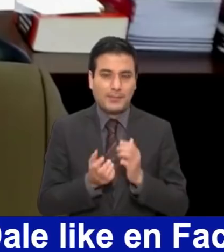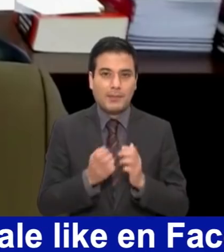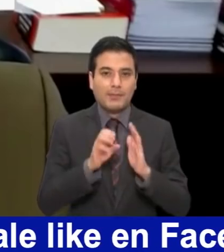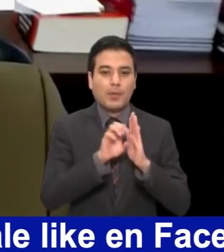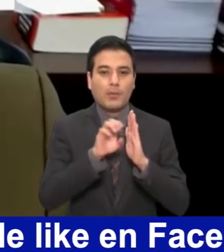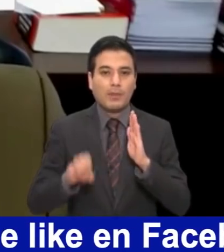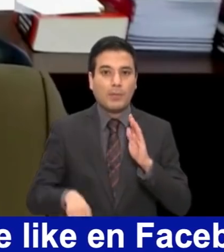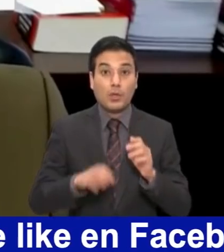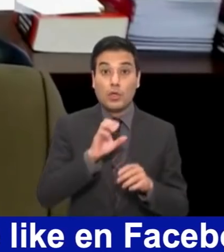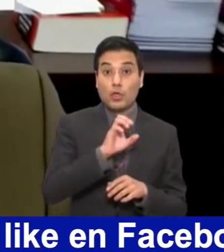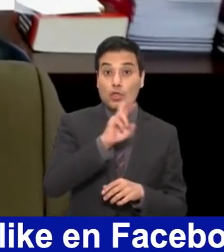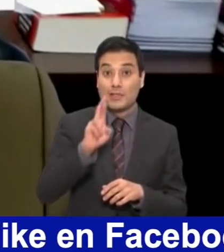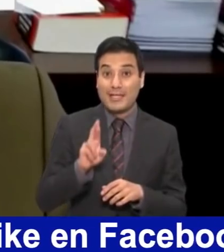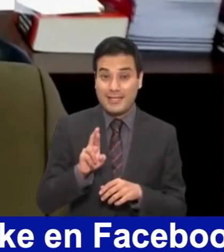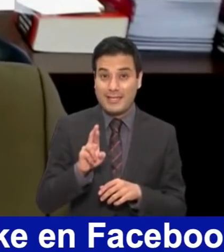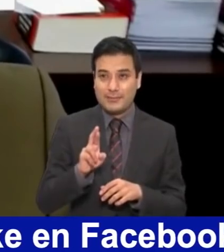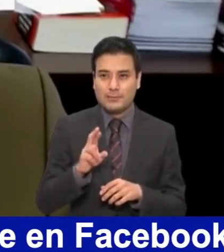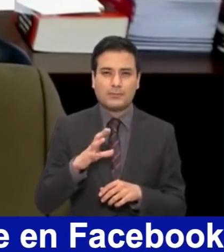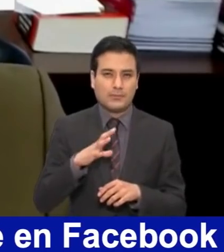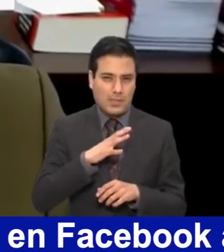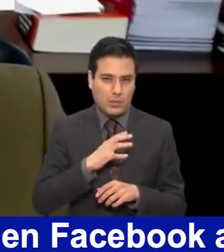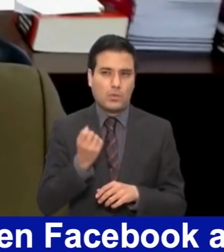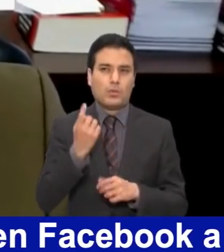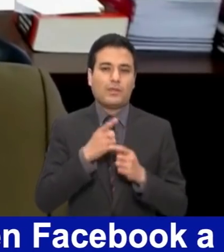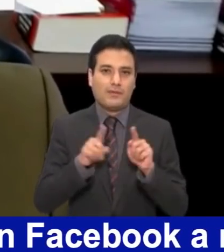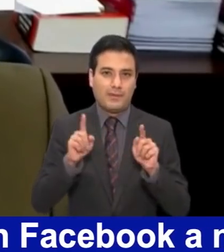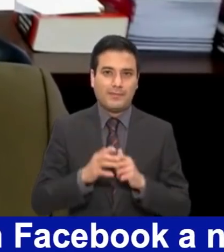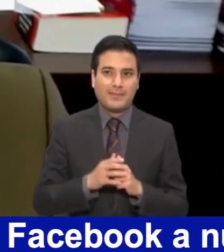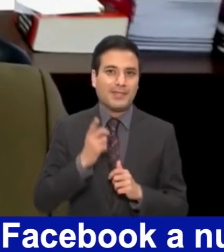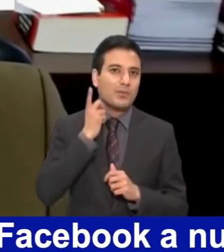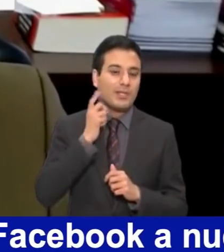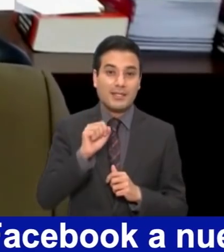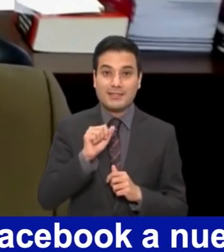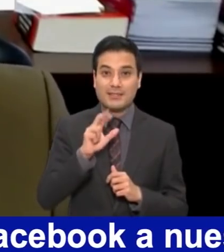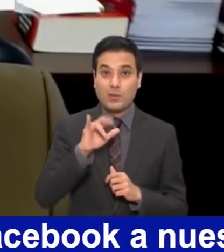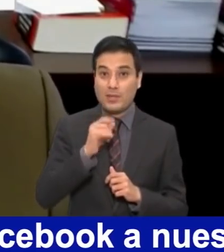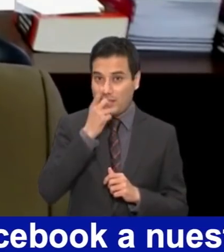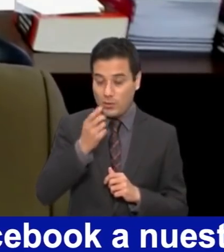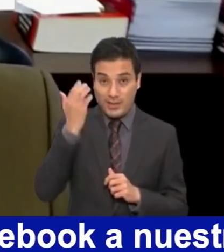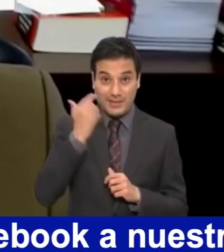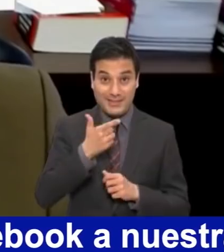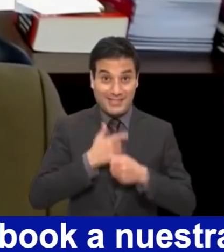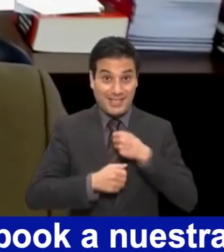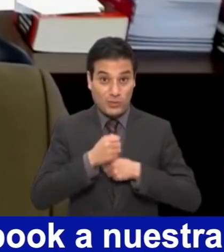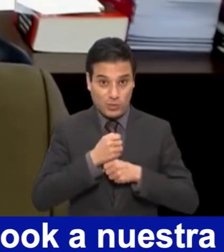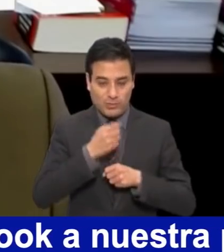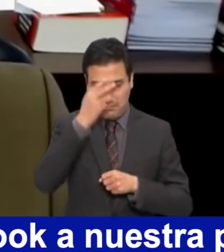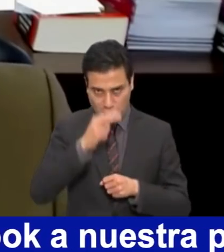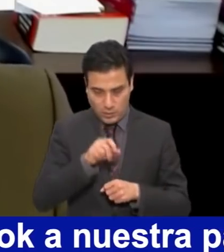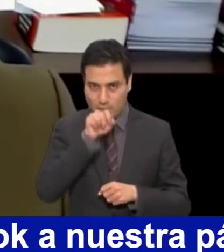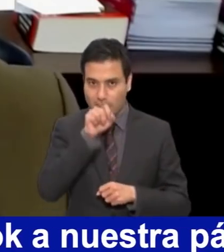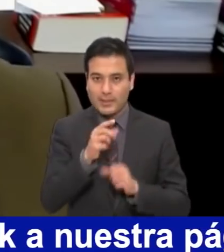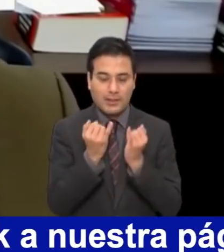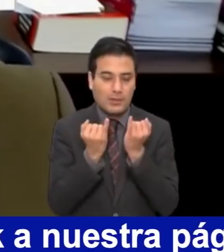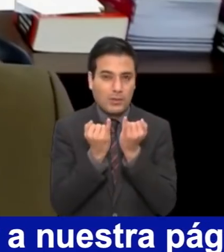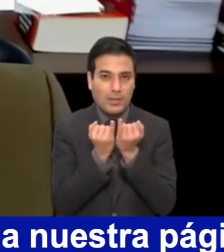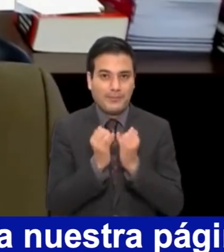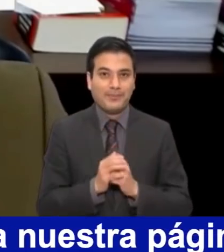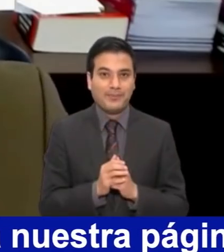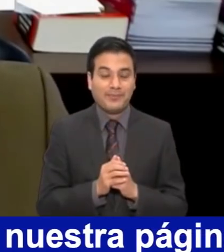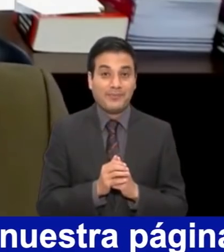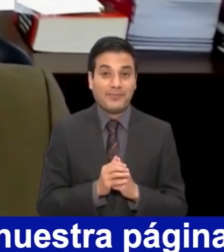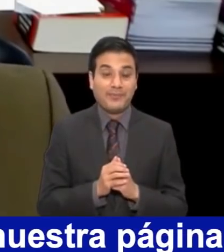Costa Rica, y hasta hace, ya lo decía la diputada Sauri, 7 años también nuestro país, que impiden